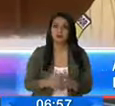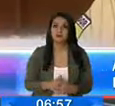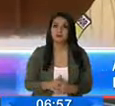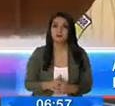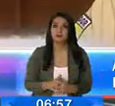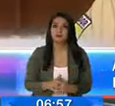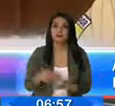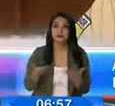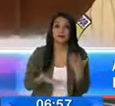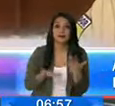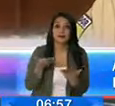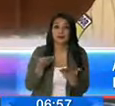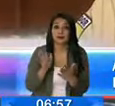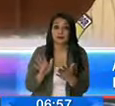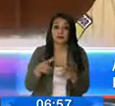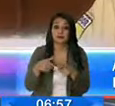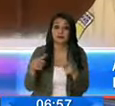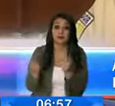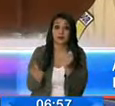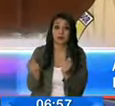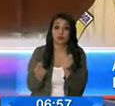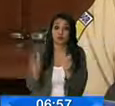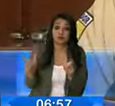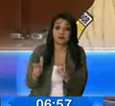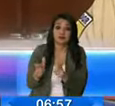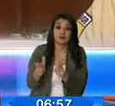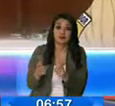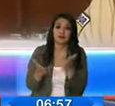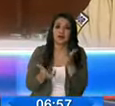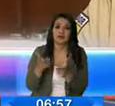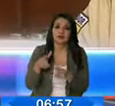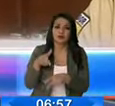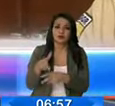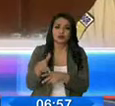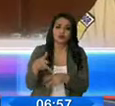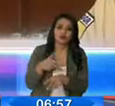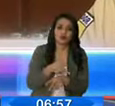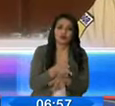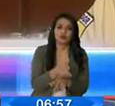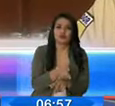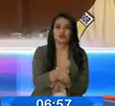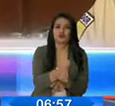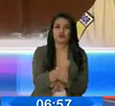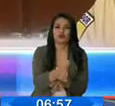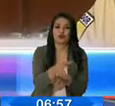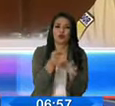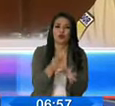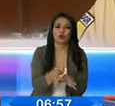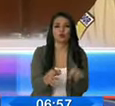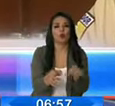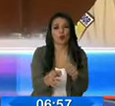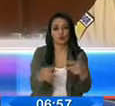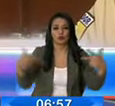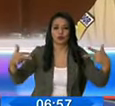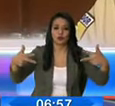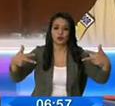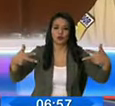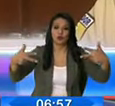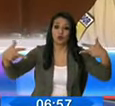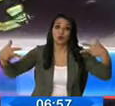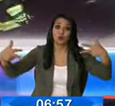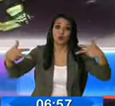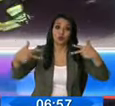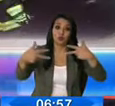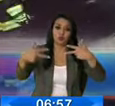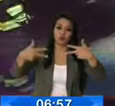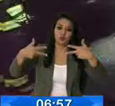la hipótesis de que el vehículo pequeño de alguna manera invadieron el carril en donde venía pues el otro vehículo, el camión